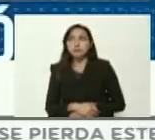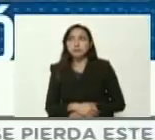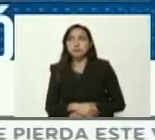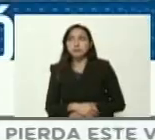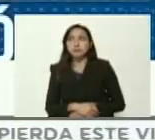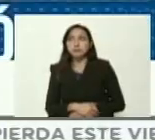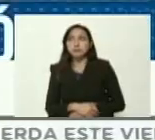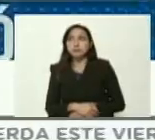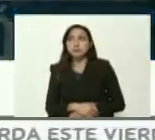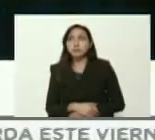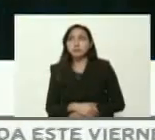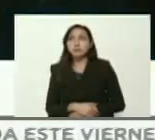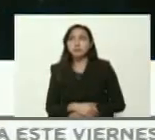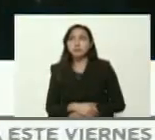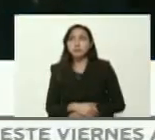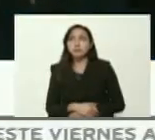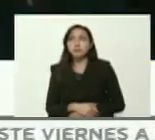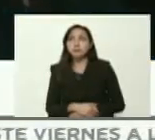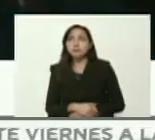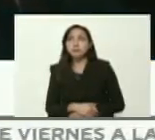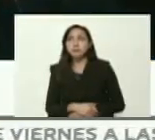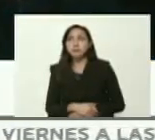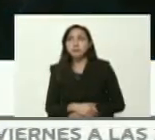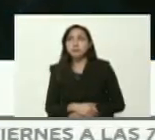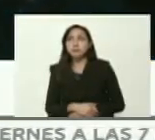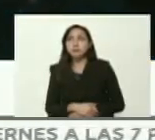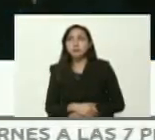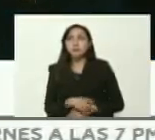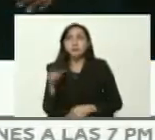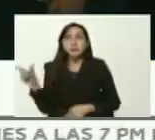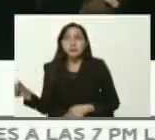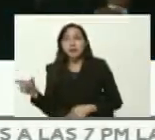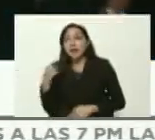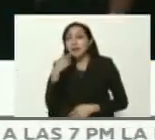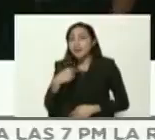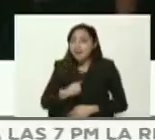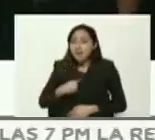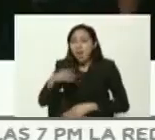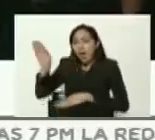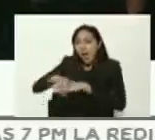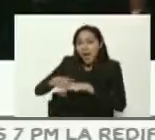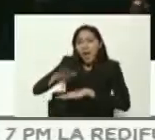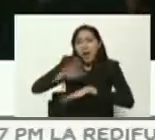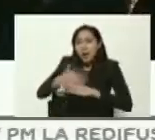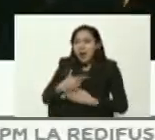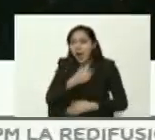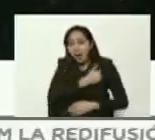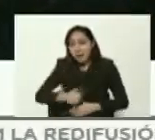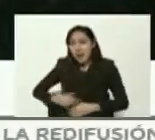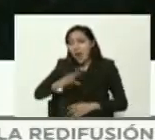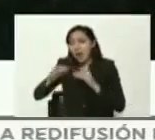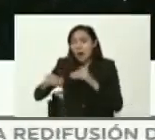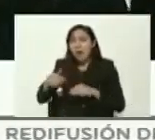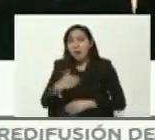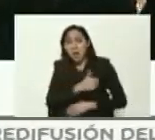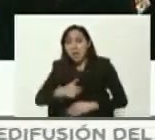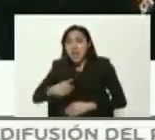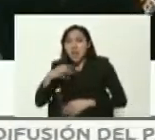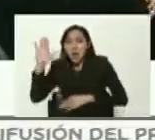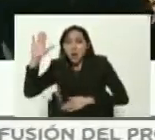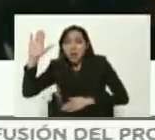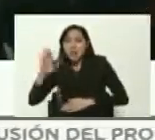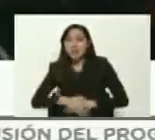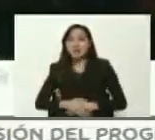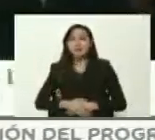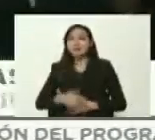Me estaba, tú sabes, haciendo señas, que yo quiero decir algo al presidente. Bueno, dile, tranquila, que el presidente está hablando directo contigo, Angélica, aquí. Bueno, Angélica, dile